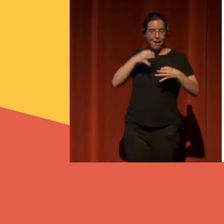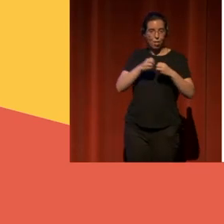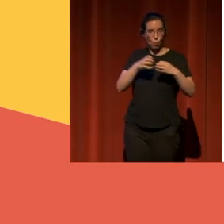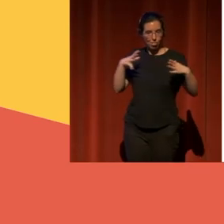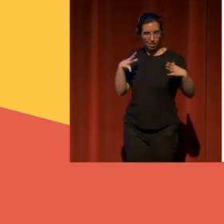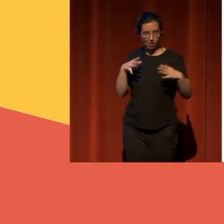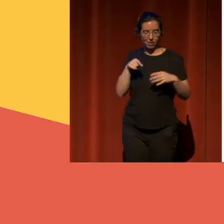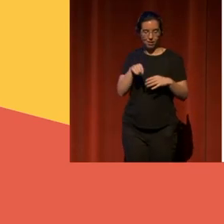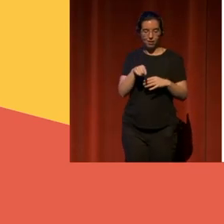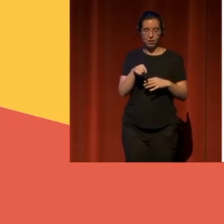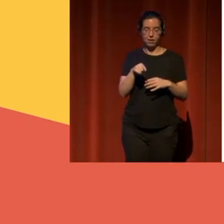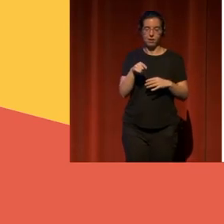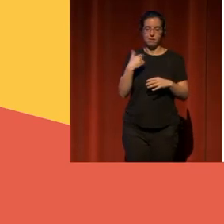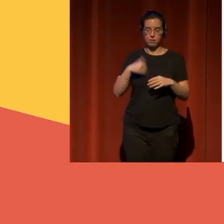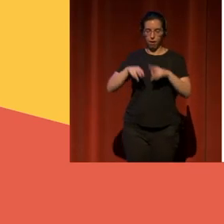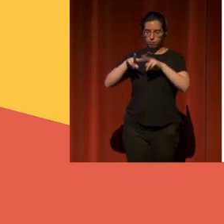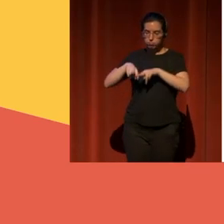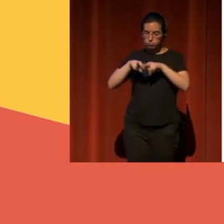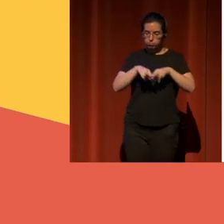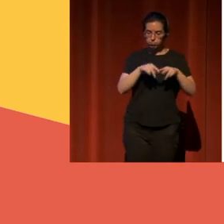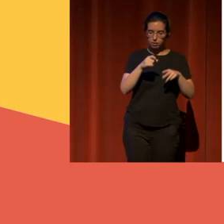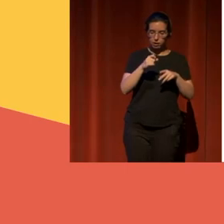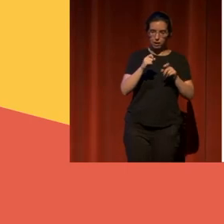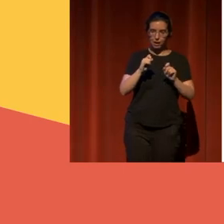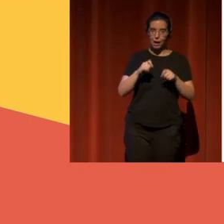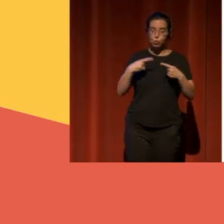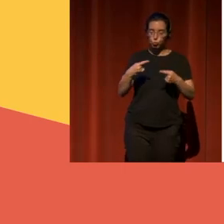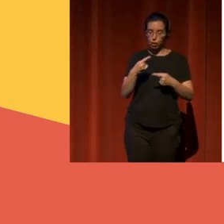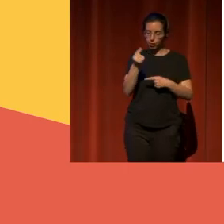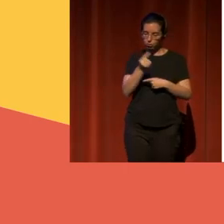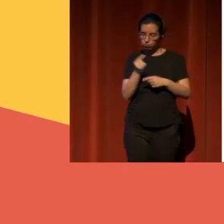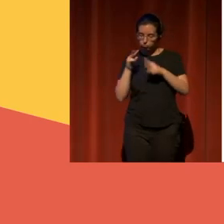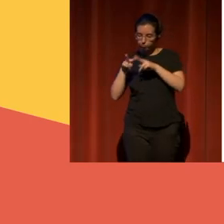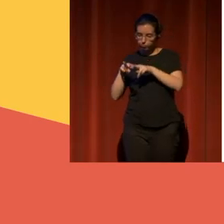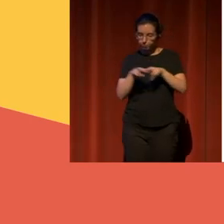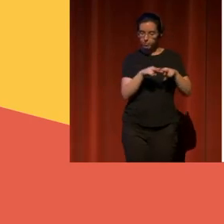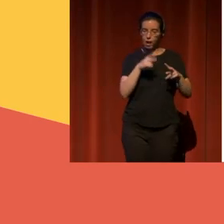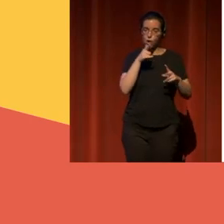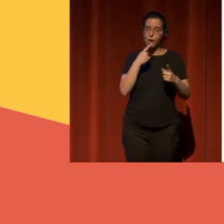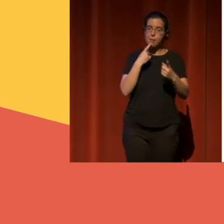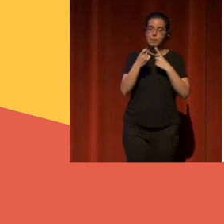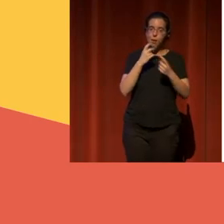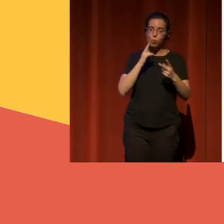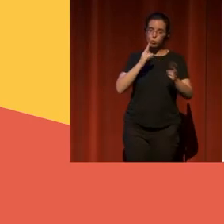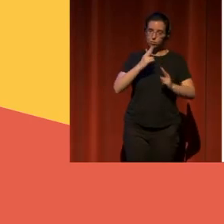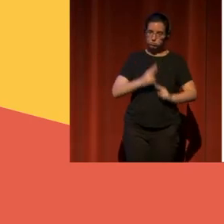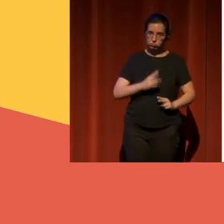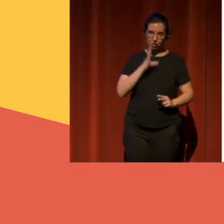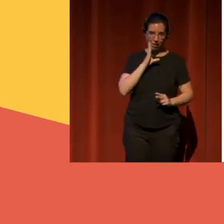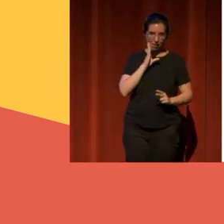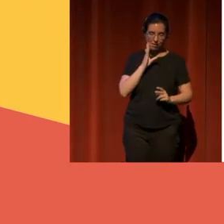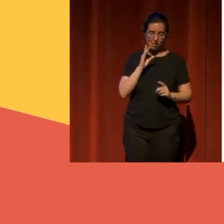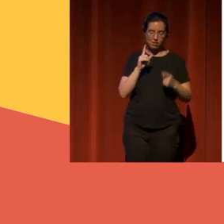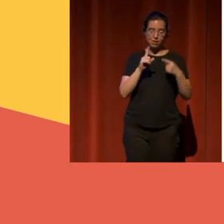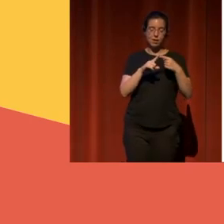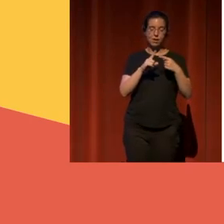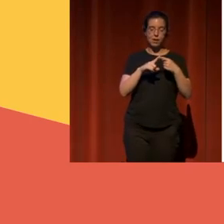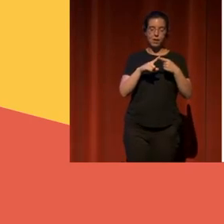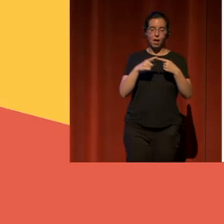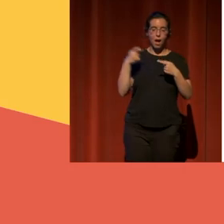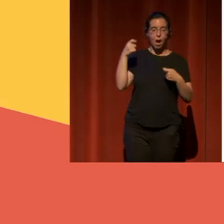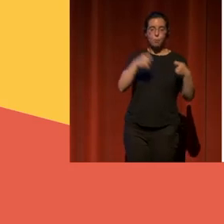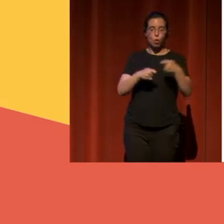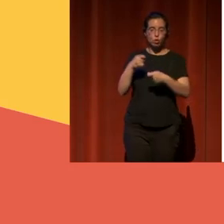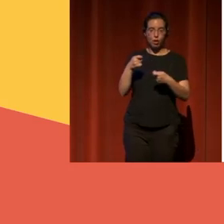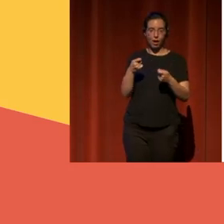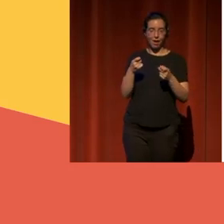después de revisar los principales resultados, voy a rápidamente responder a estas preguntas de investigación que me planteaba. ¿Qué puede aportar la incorporación